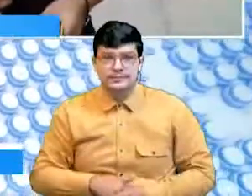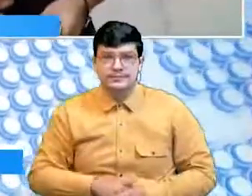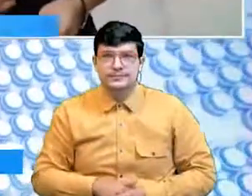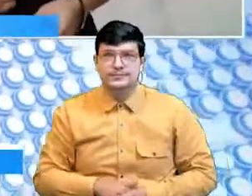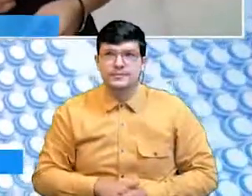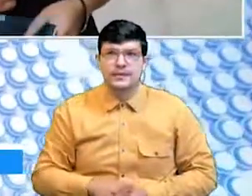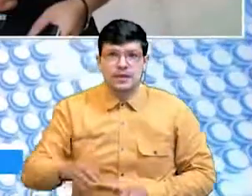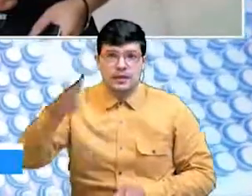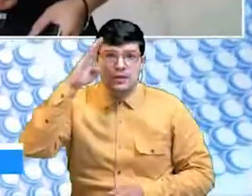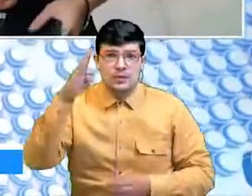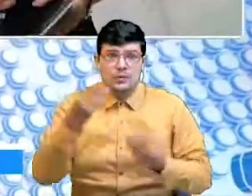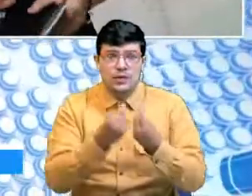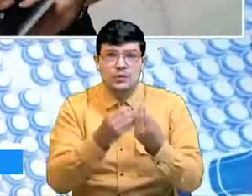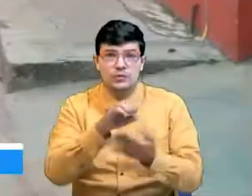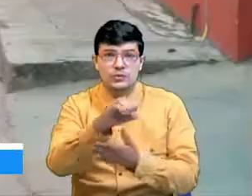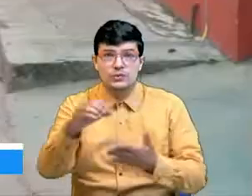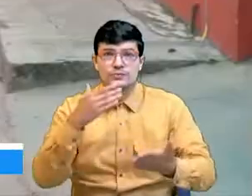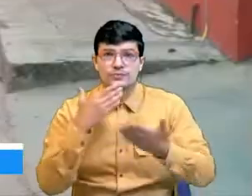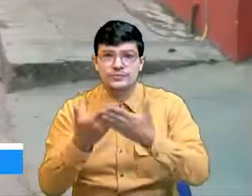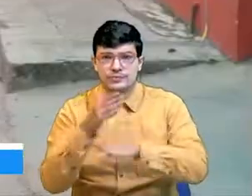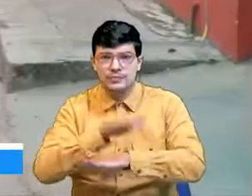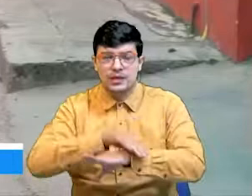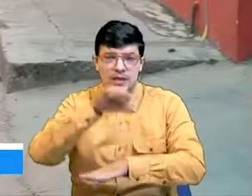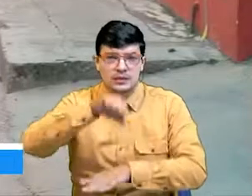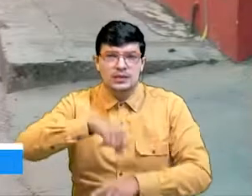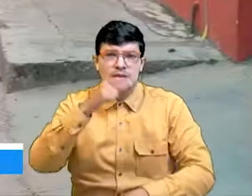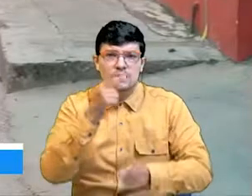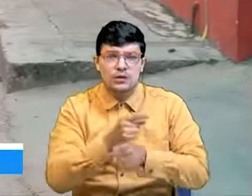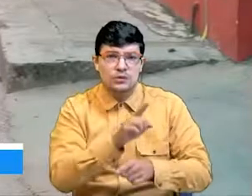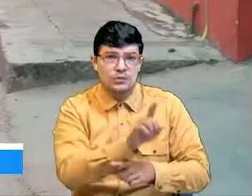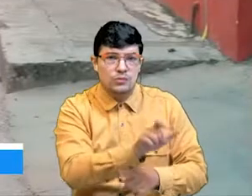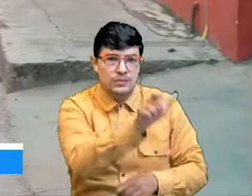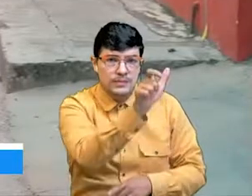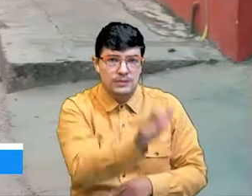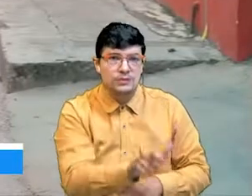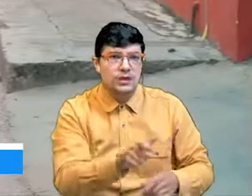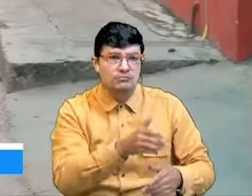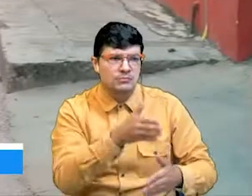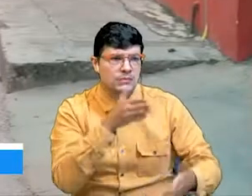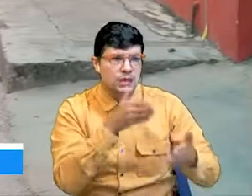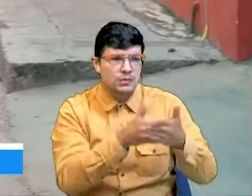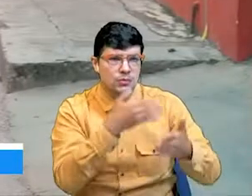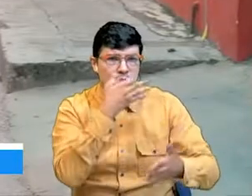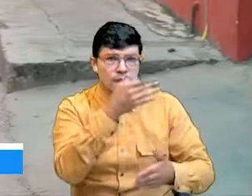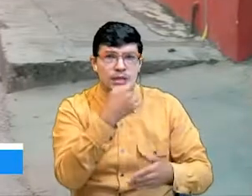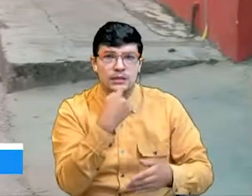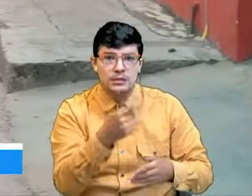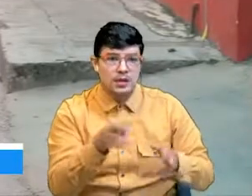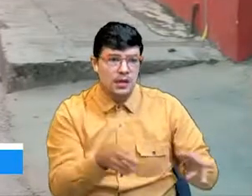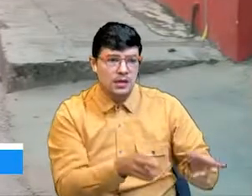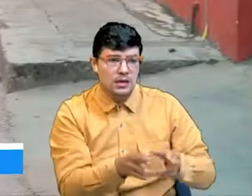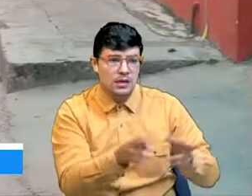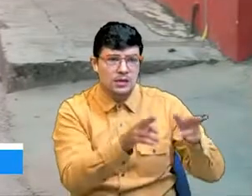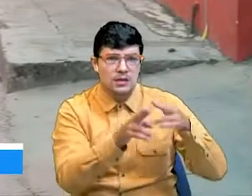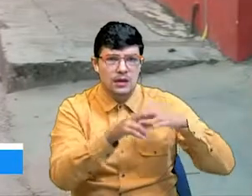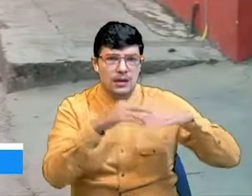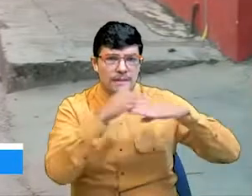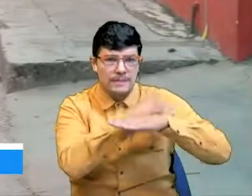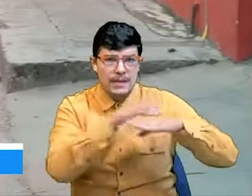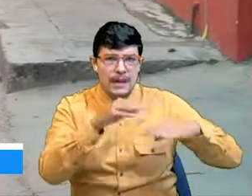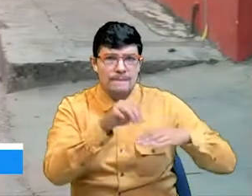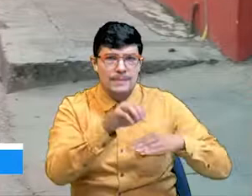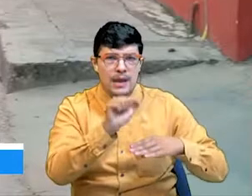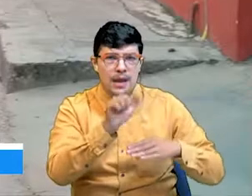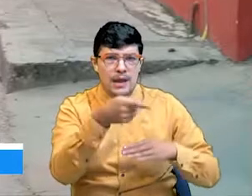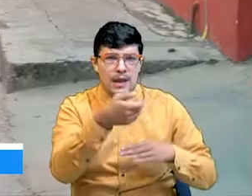Hola compañeros, gracias, muy buenas tardes. Precisamente un habitante denunció que las aguas que salen de la vía Málaga-San José de